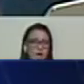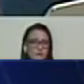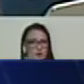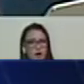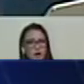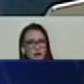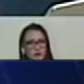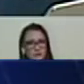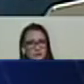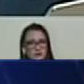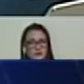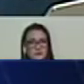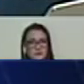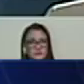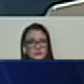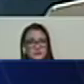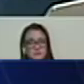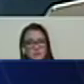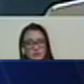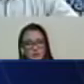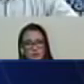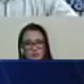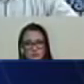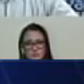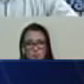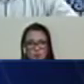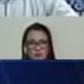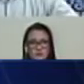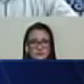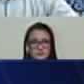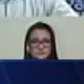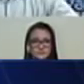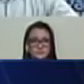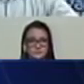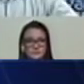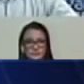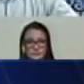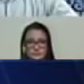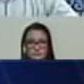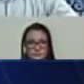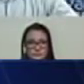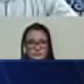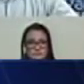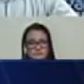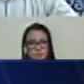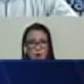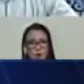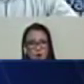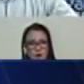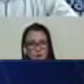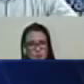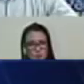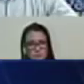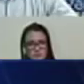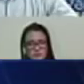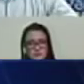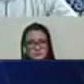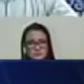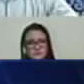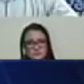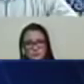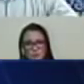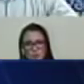Fue una inmensa victoria de la democracia venezolana el día de ayer. Fue una inmensa victoria del pueblo de